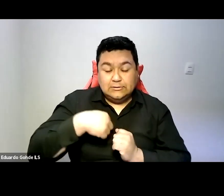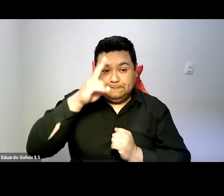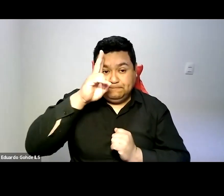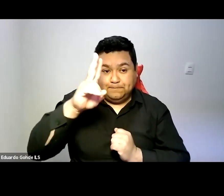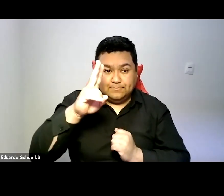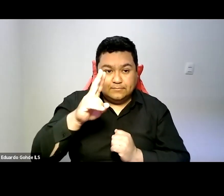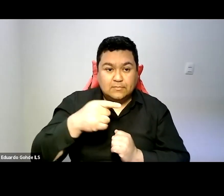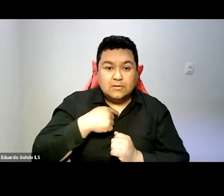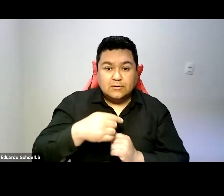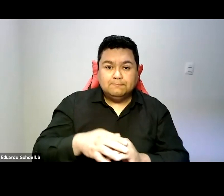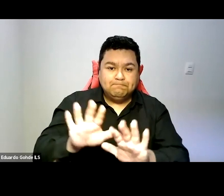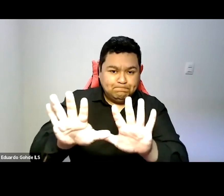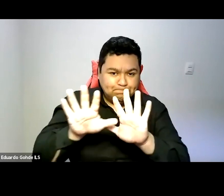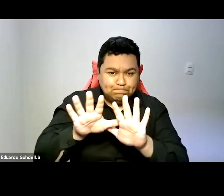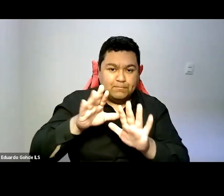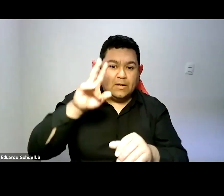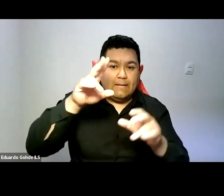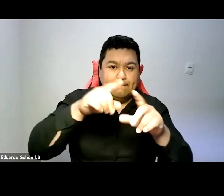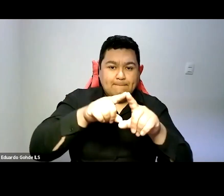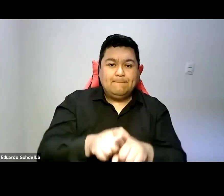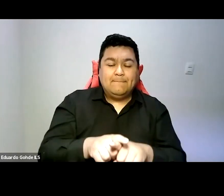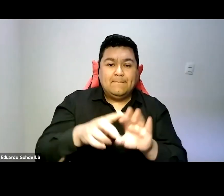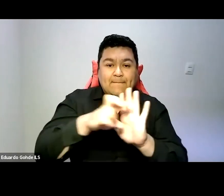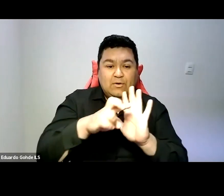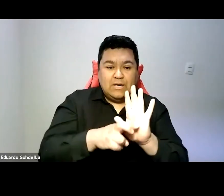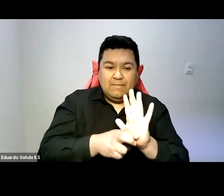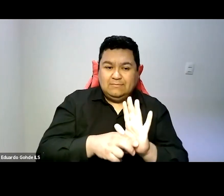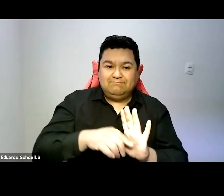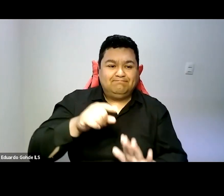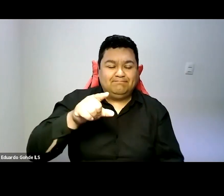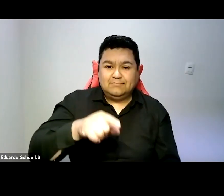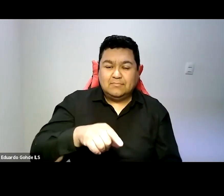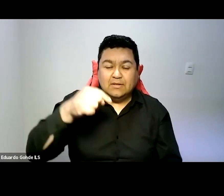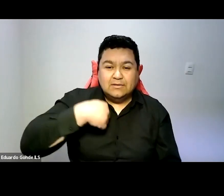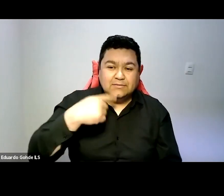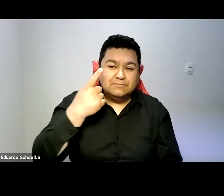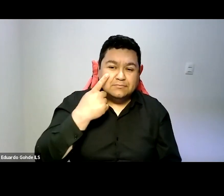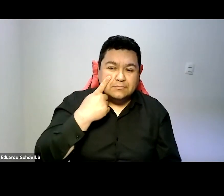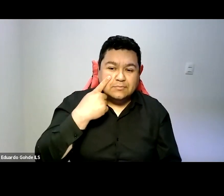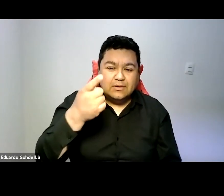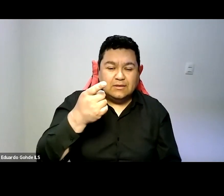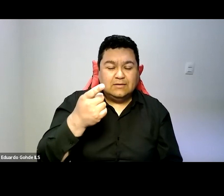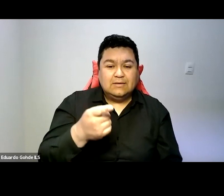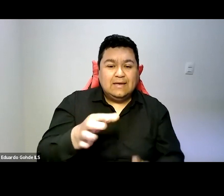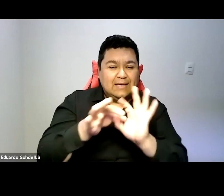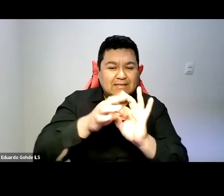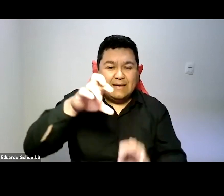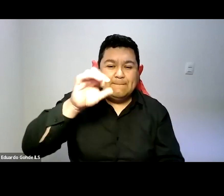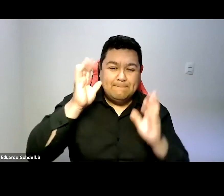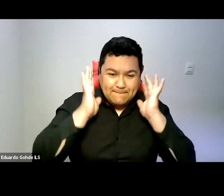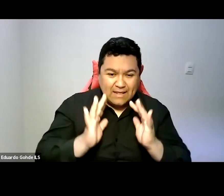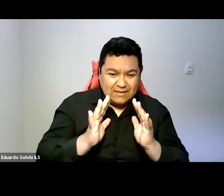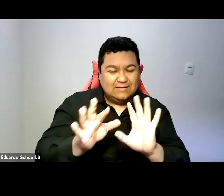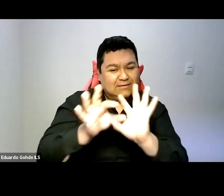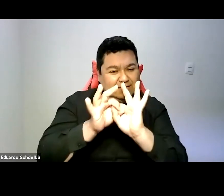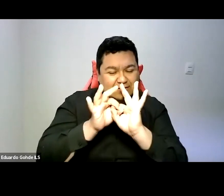del programa ISEC. Quiero agradecer también a Patricia López Stewart, con quien hemos interactuado bastante en el pasado, y espero que esto continúe,